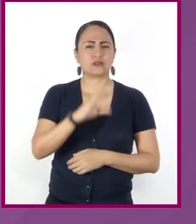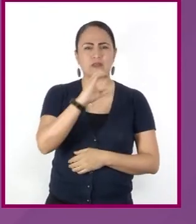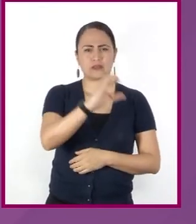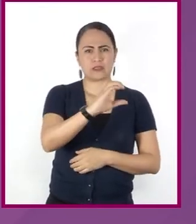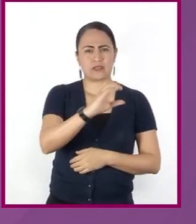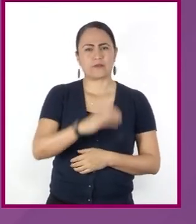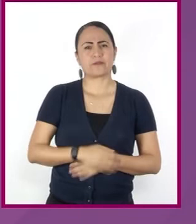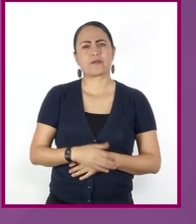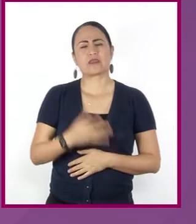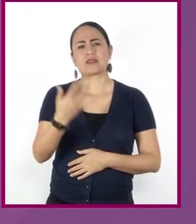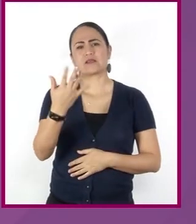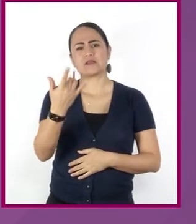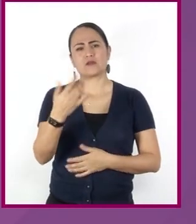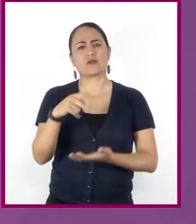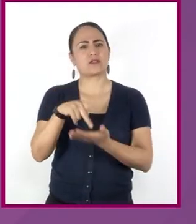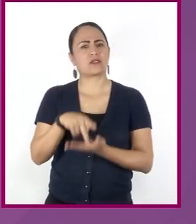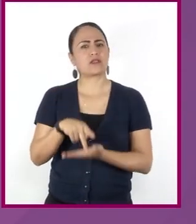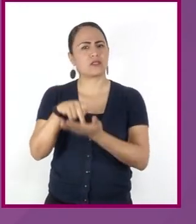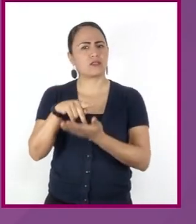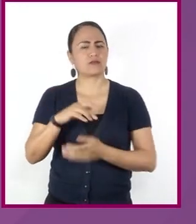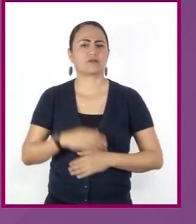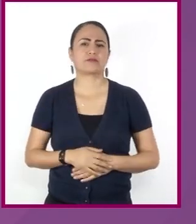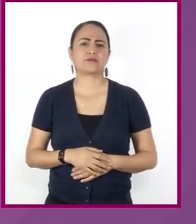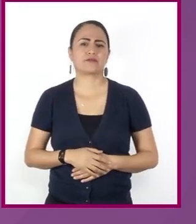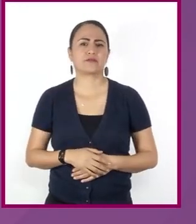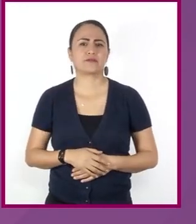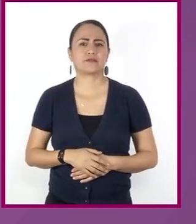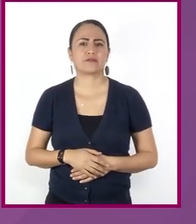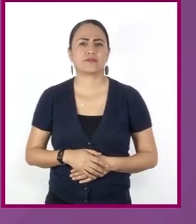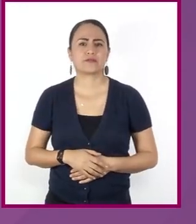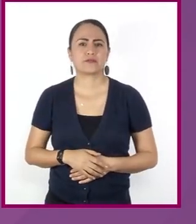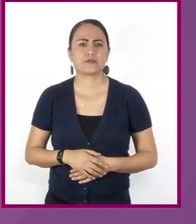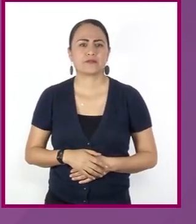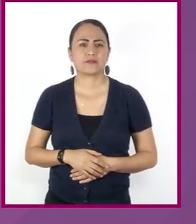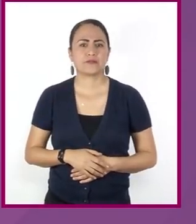C, 50 kilogramos.